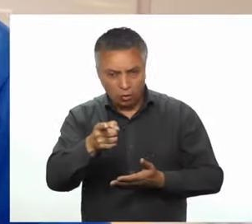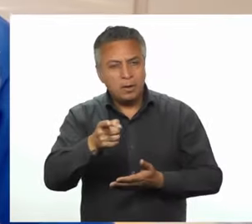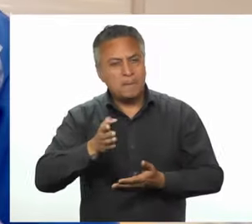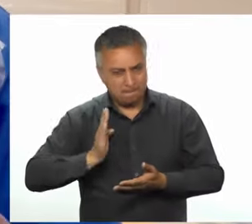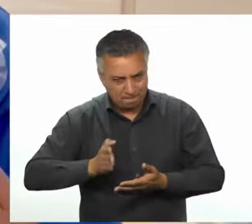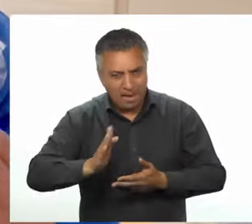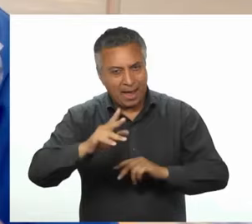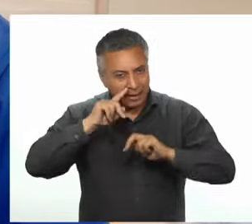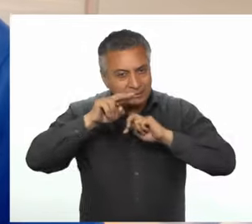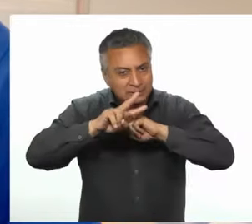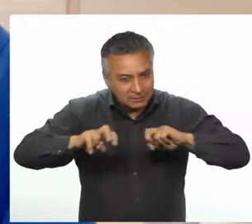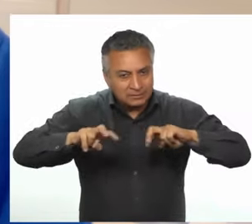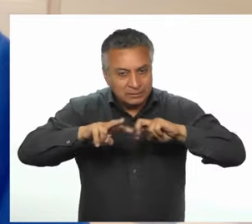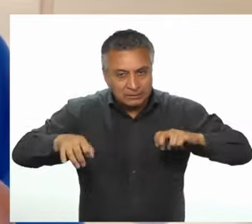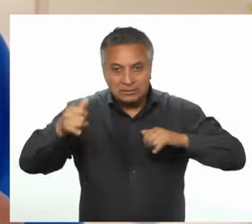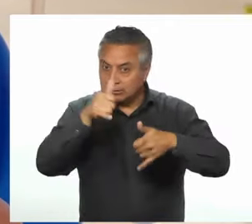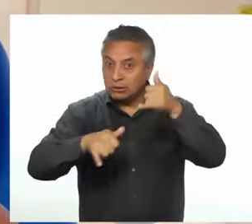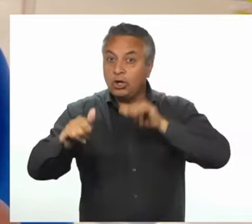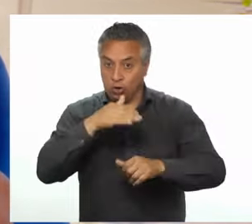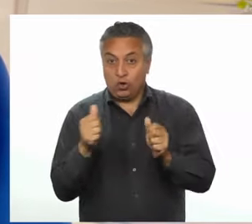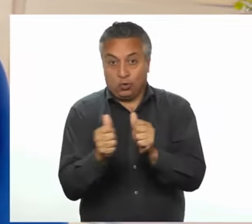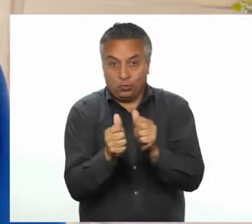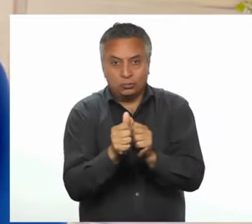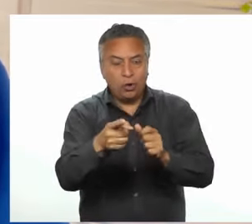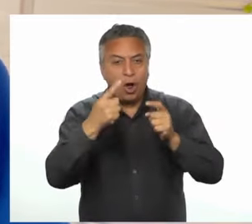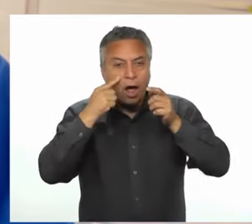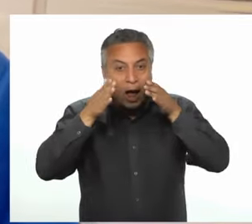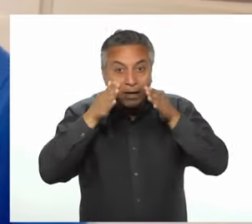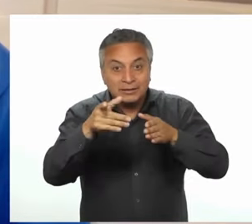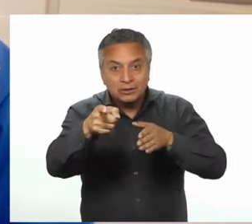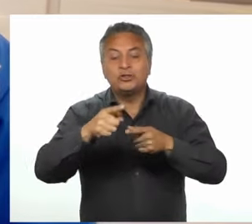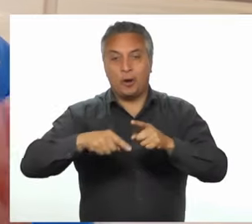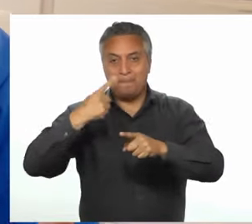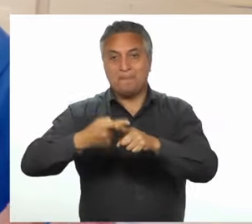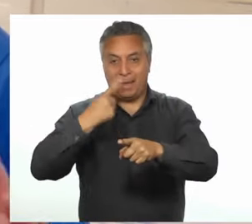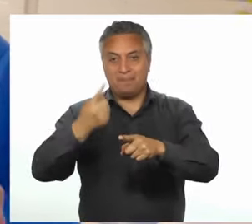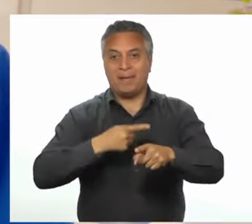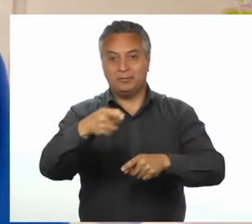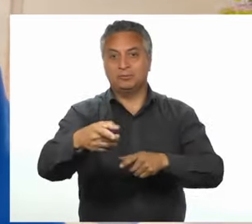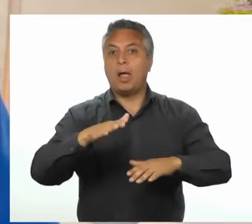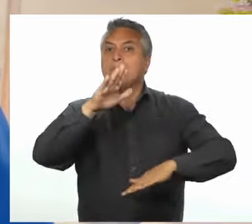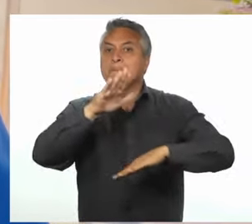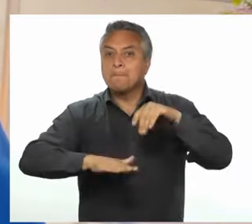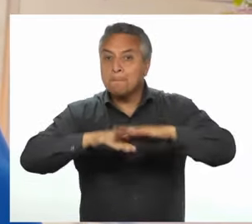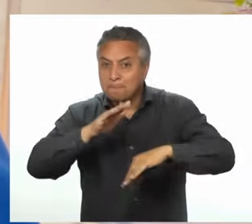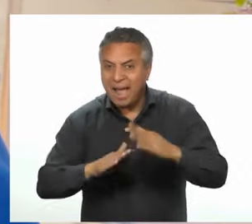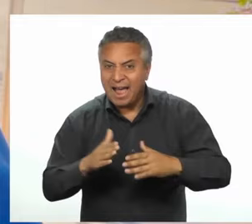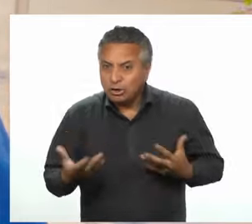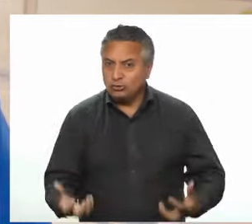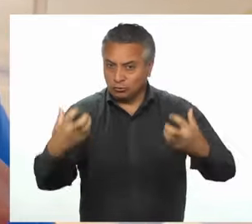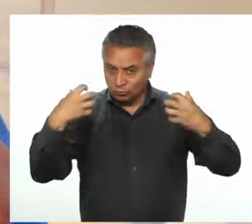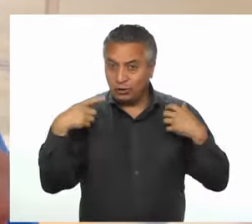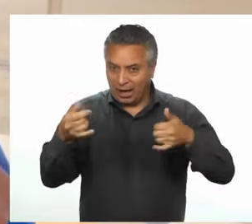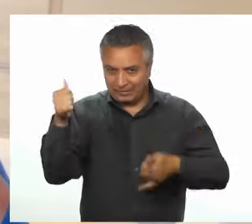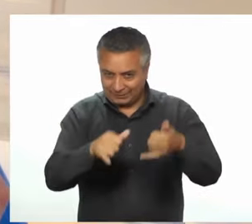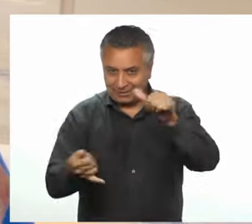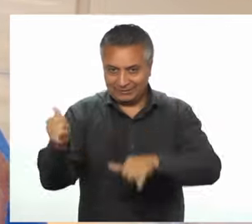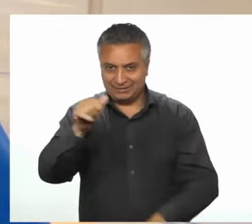y experimentando junto a nosotros. Estén atentos a los próximos capítulos de Manos a la Ciencia. ¡Nos vemos!